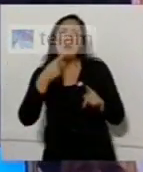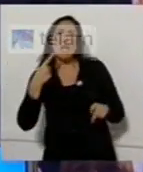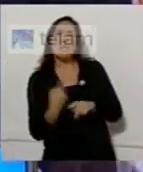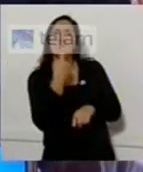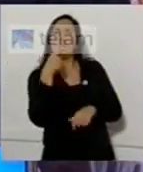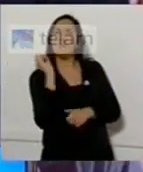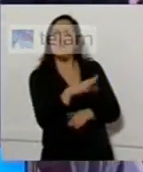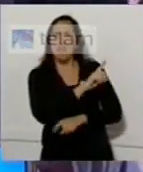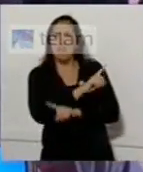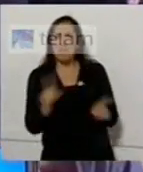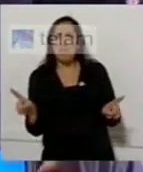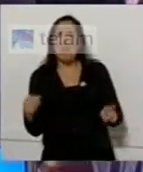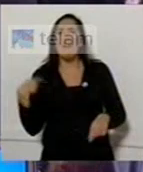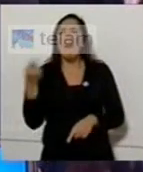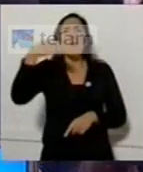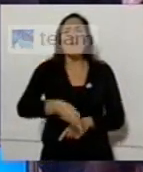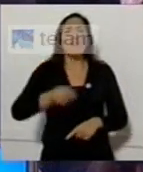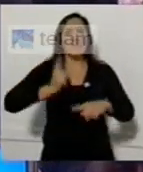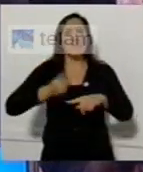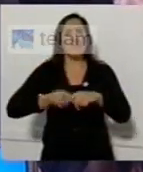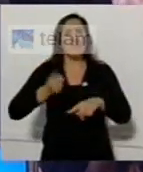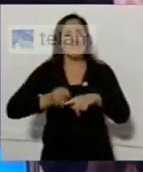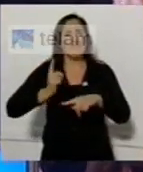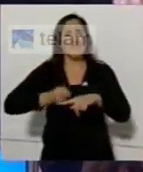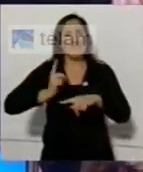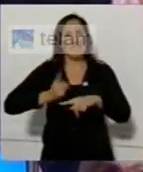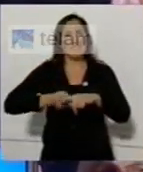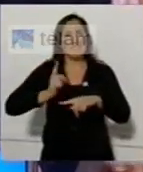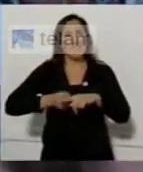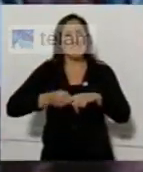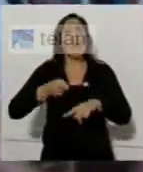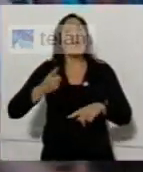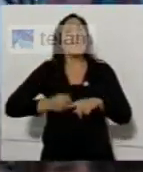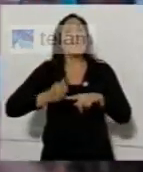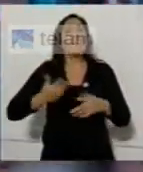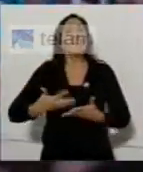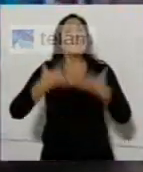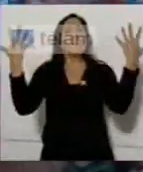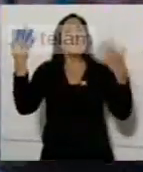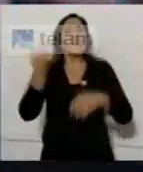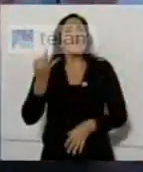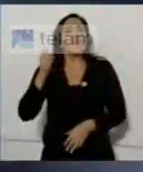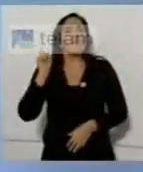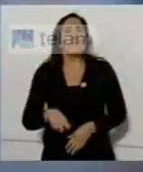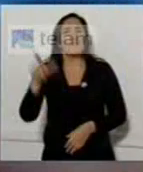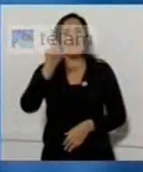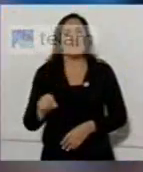agraviar, sino a festejar el Día de la Patria.